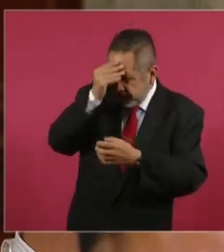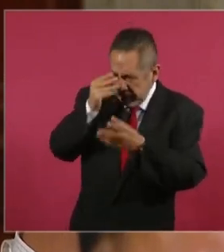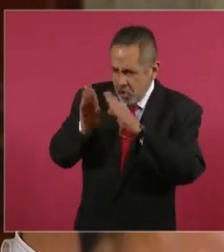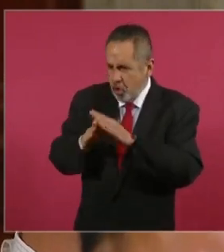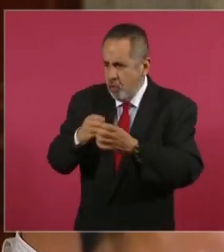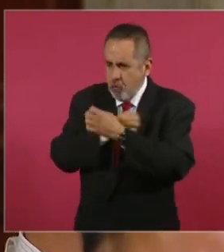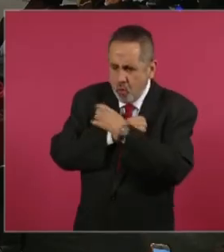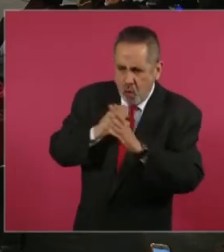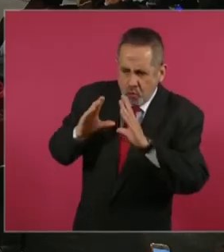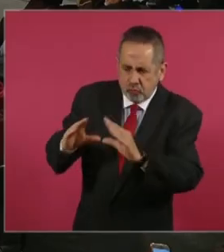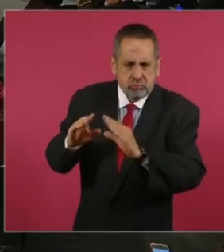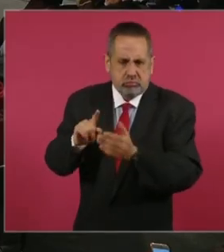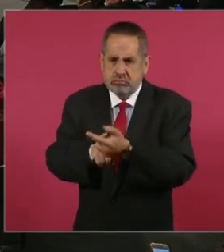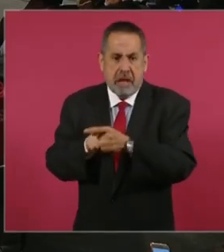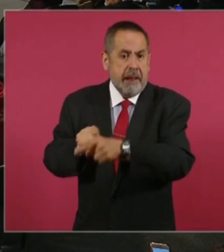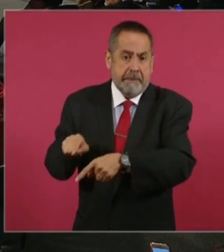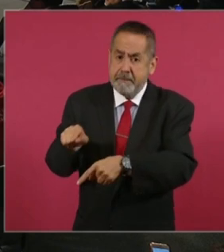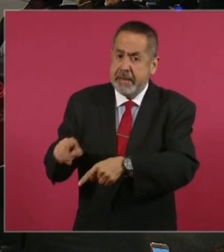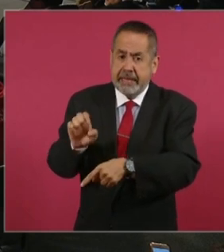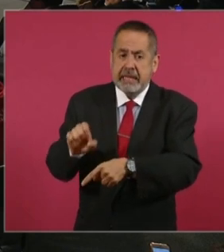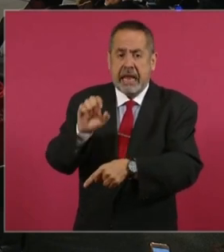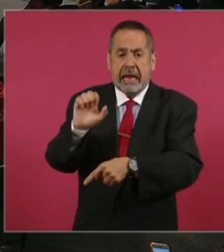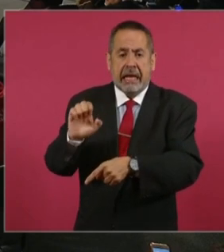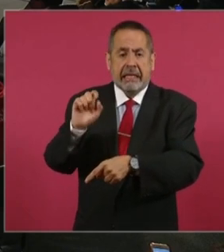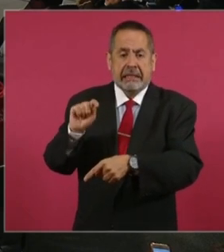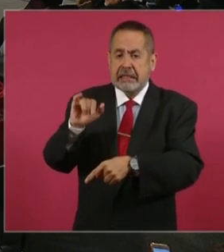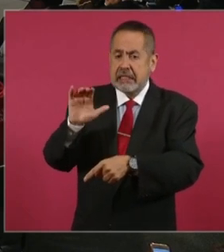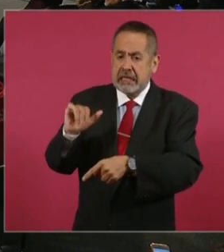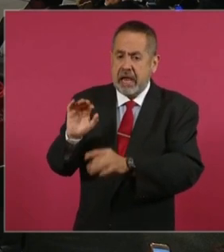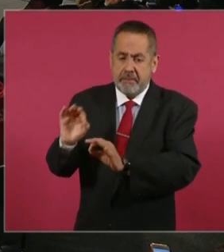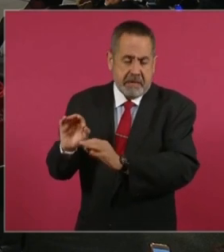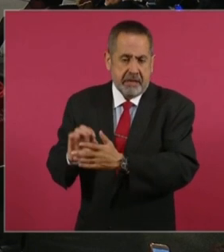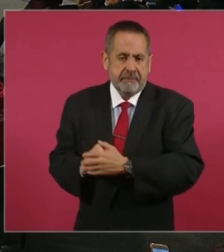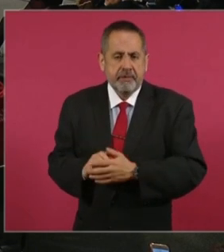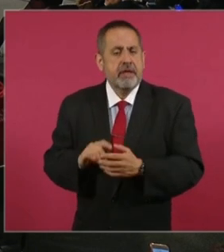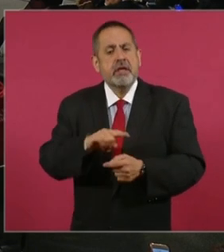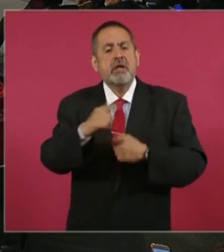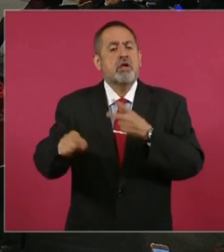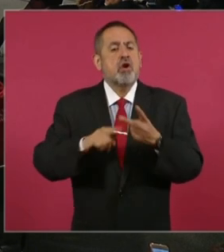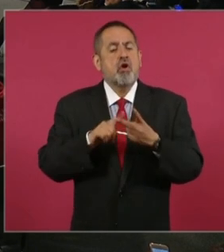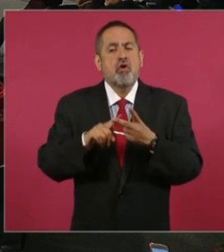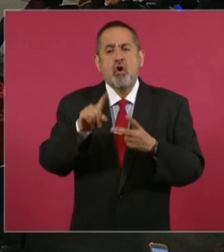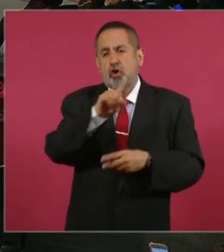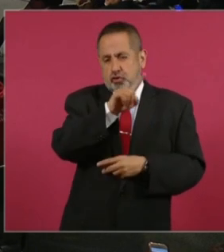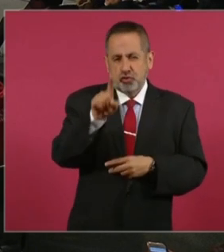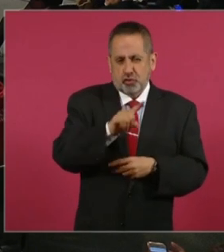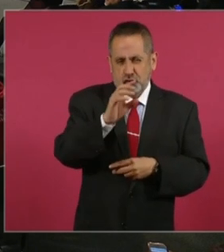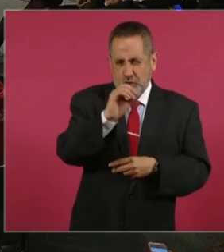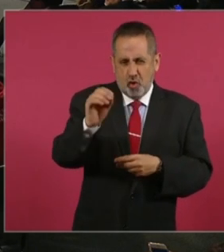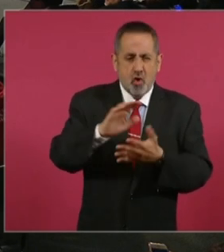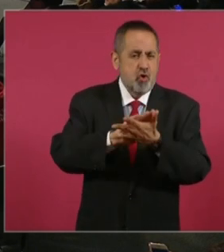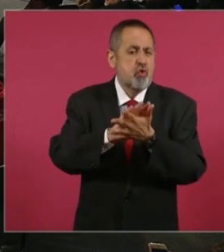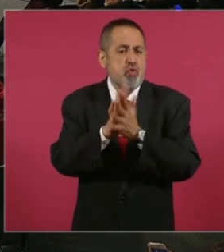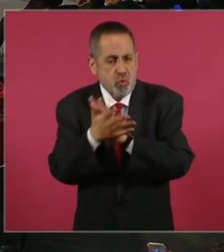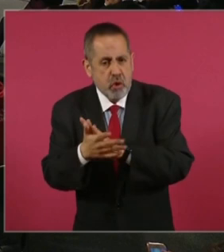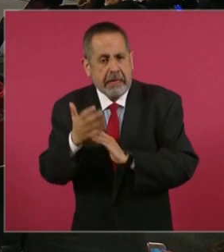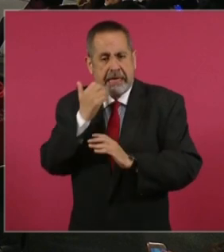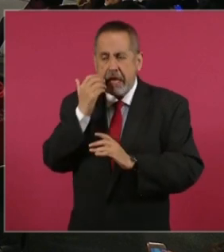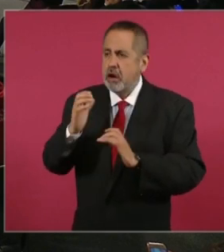educativos y ética científica. Asimismo, lo que hoy se conoce como zoológicos y cuya transfiguración se pretende,